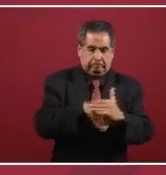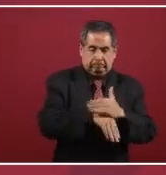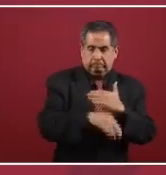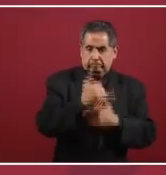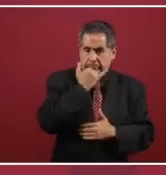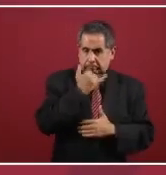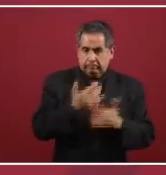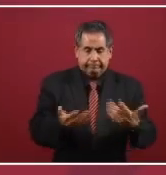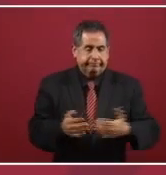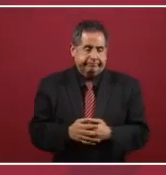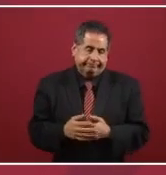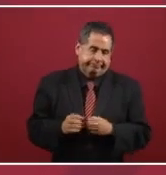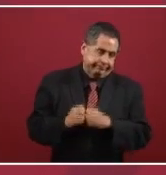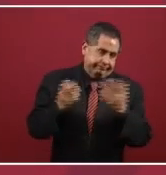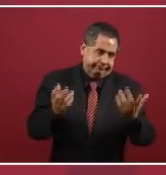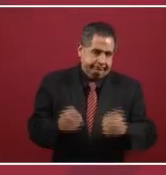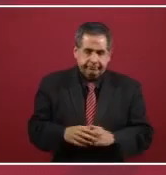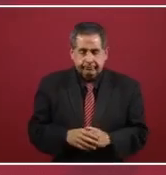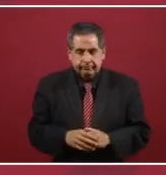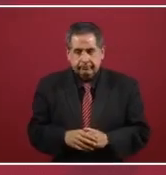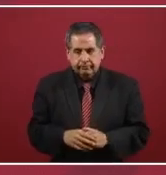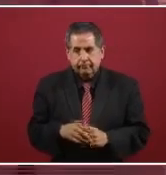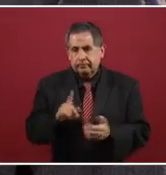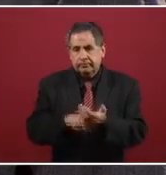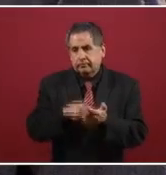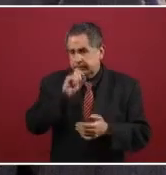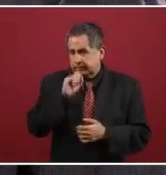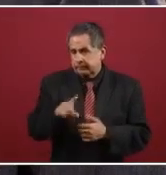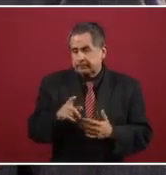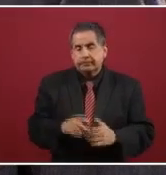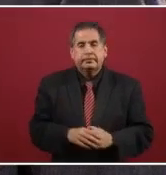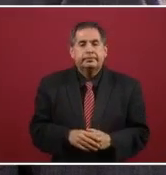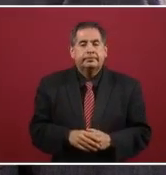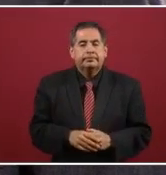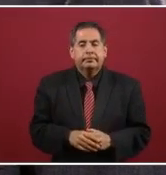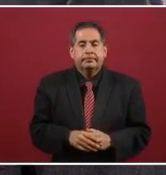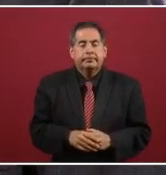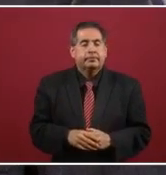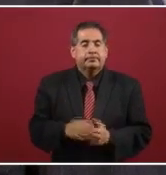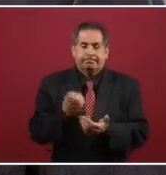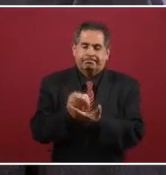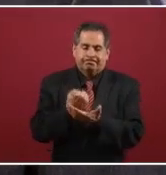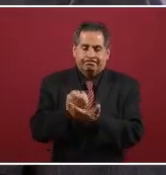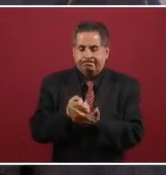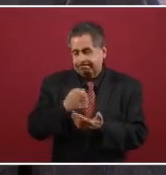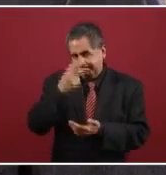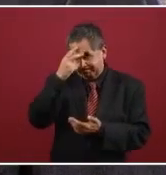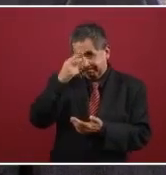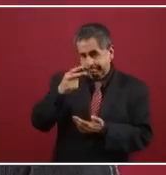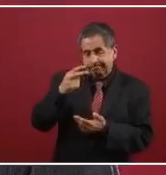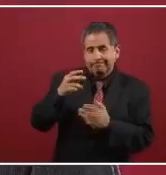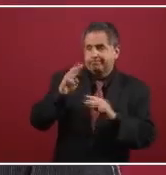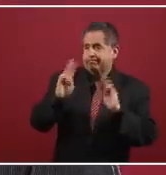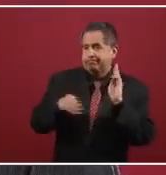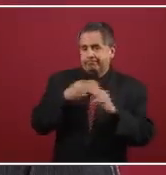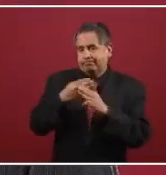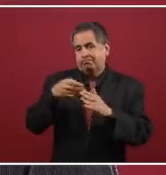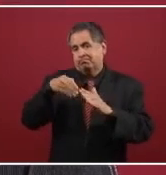y, desde luego, a la economía mundial.